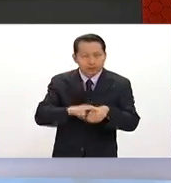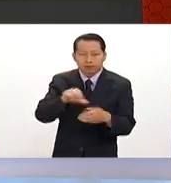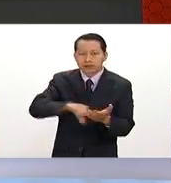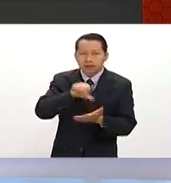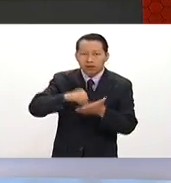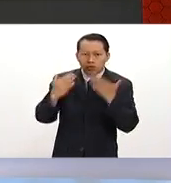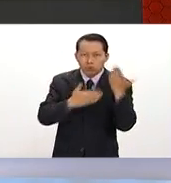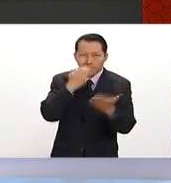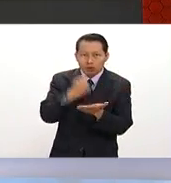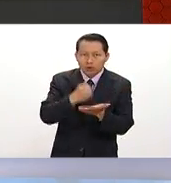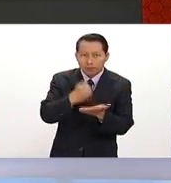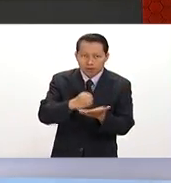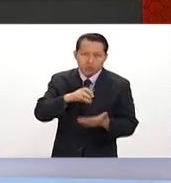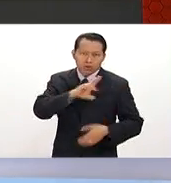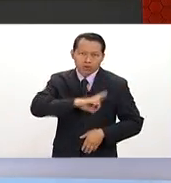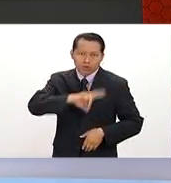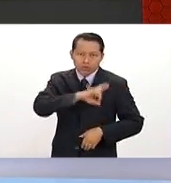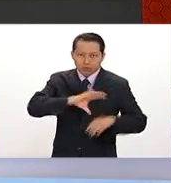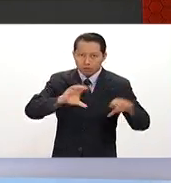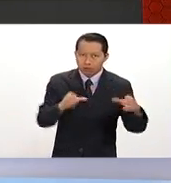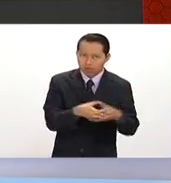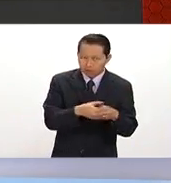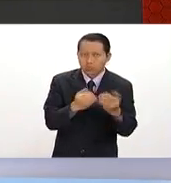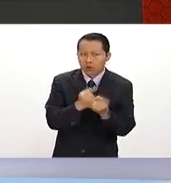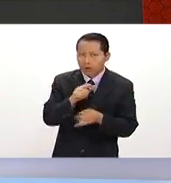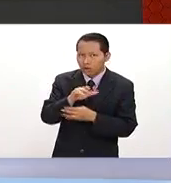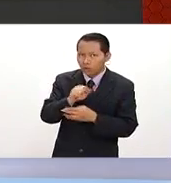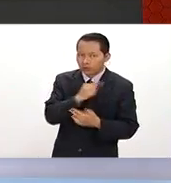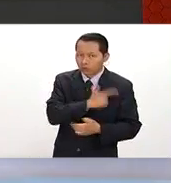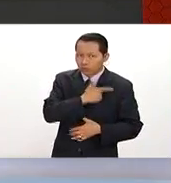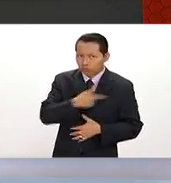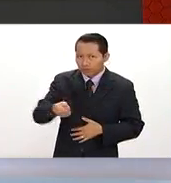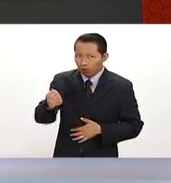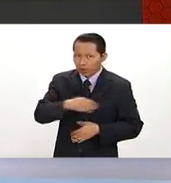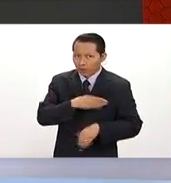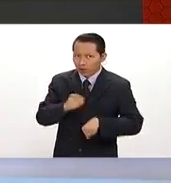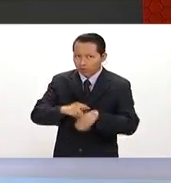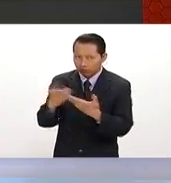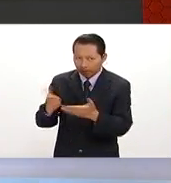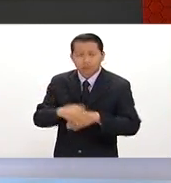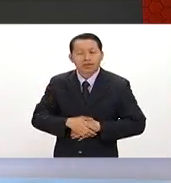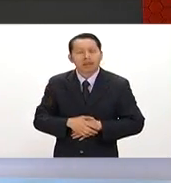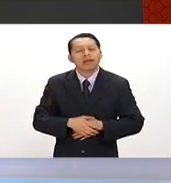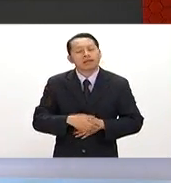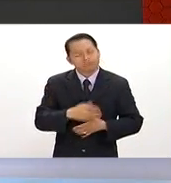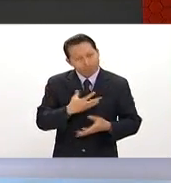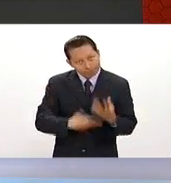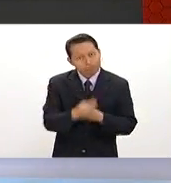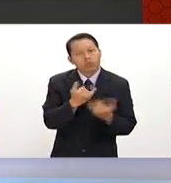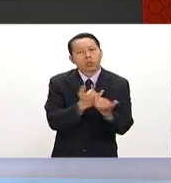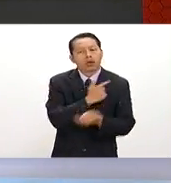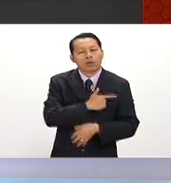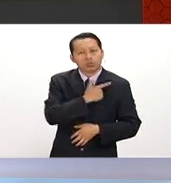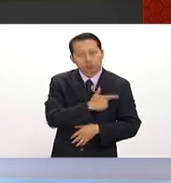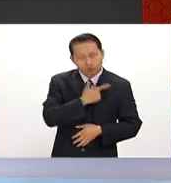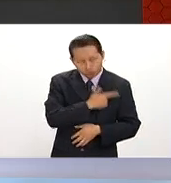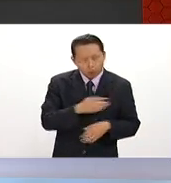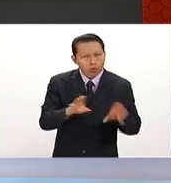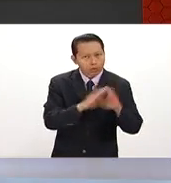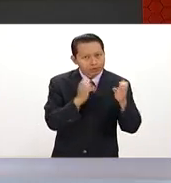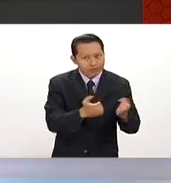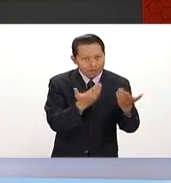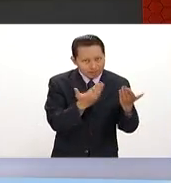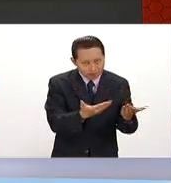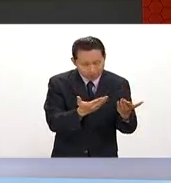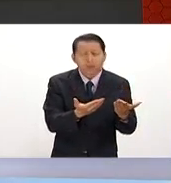Económicos del Sector Privado. Luis, qué gusto saludarte, muy buenos días. El gusto es mío, muy buenos días, ¿cómo están? Pues muy